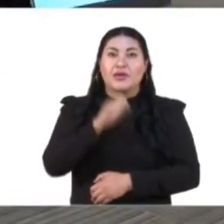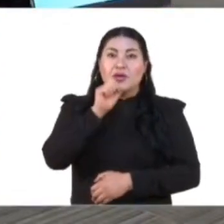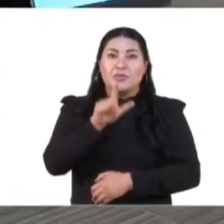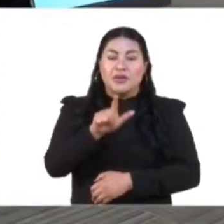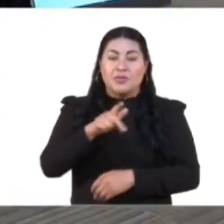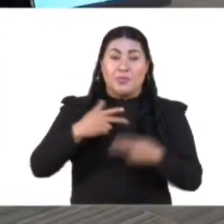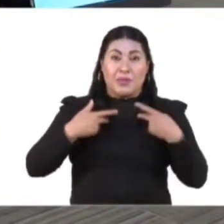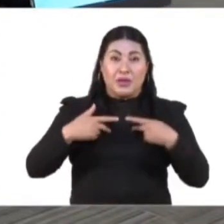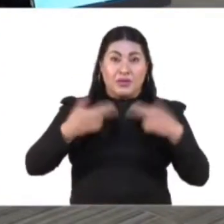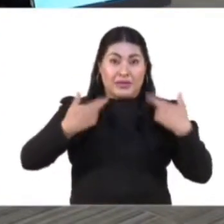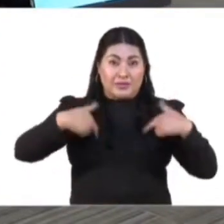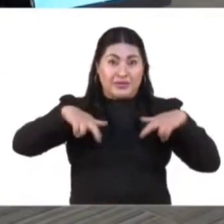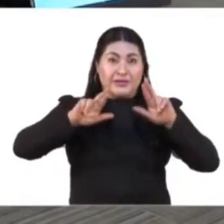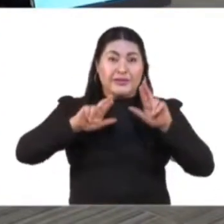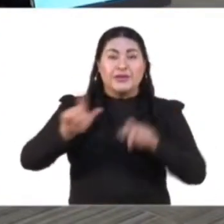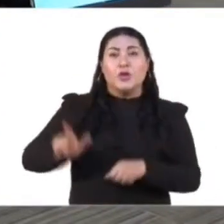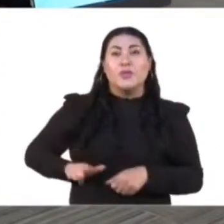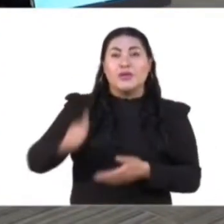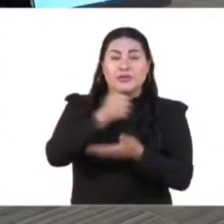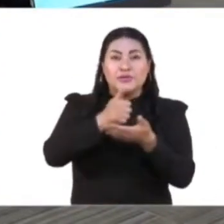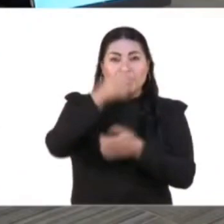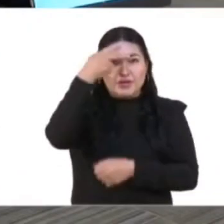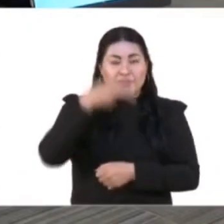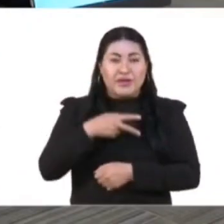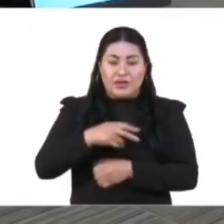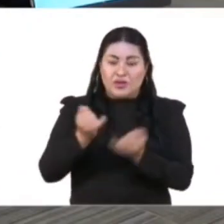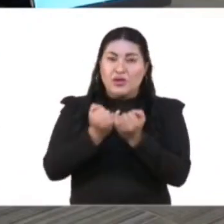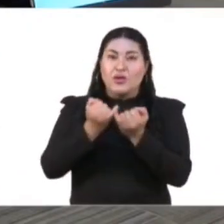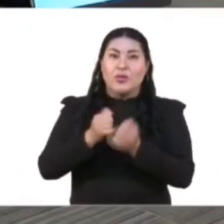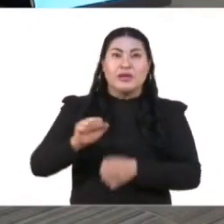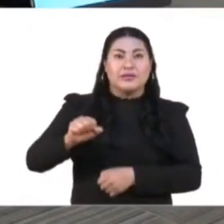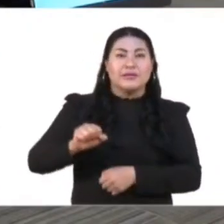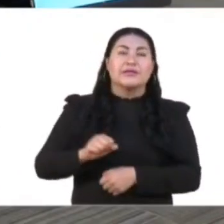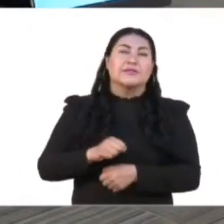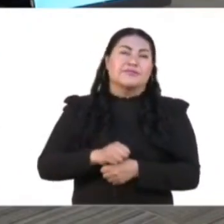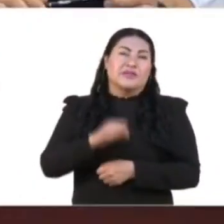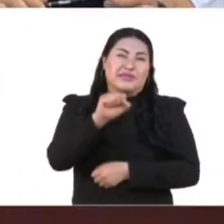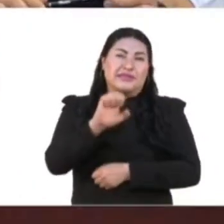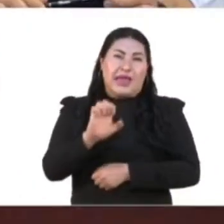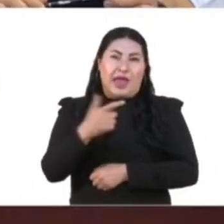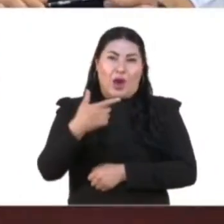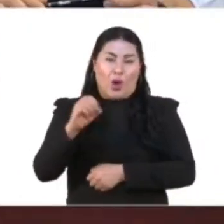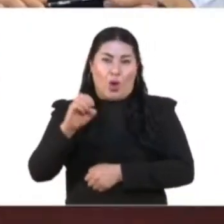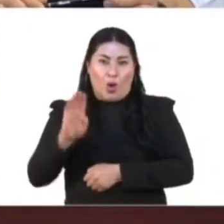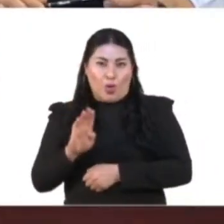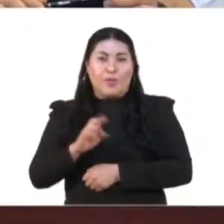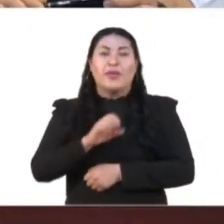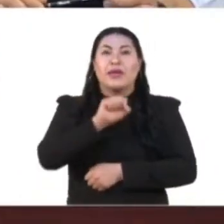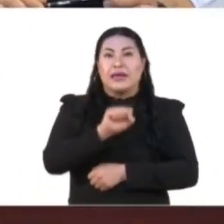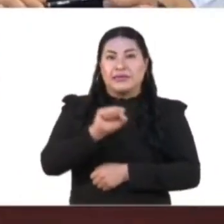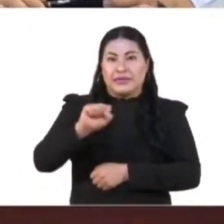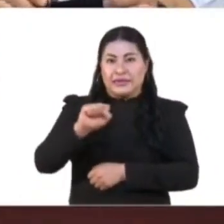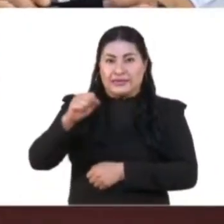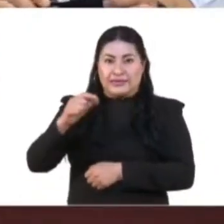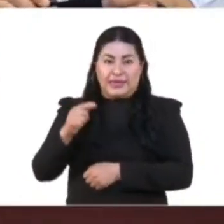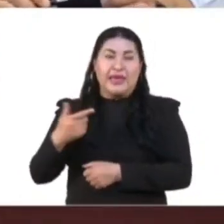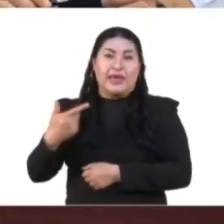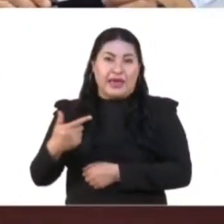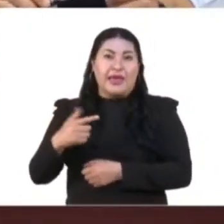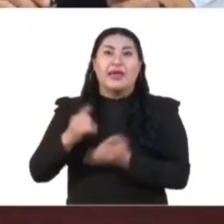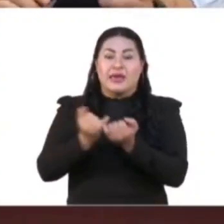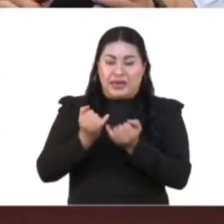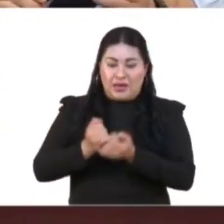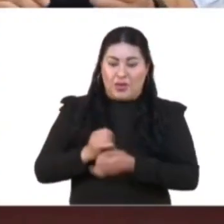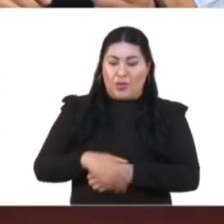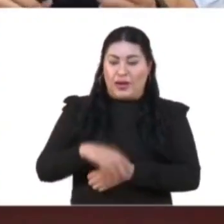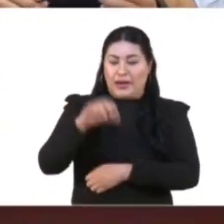y los titulares del Gobierno de la Ciudad de México, de la Secretaría de Gobierno, de la Secretaría de Seguridad Ciudadana, de Gestión Integral de